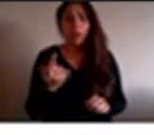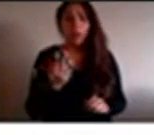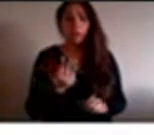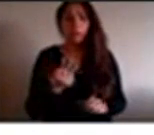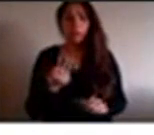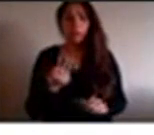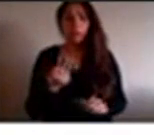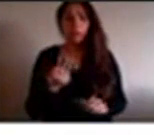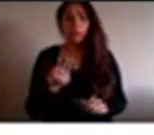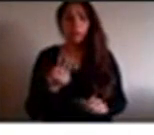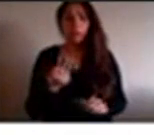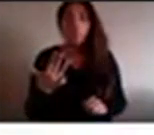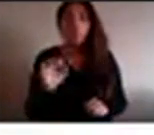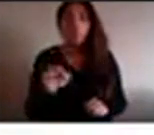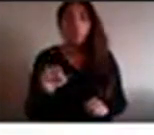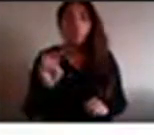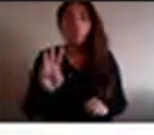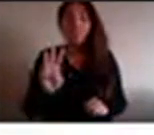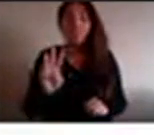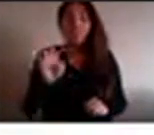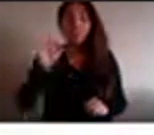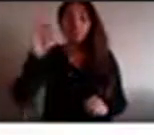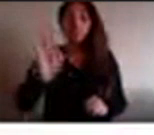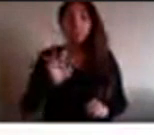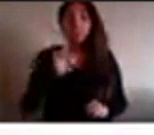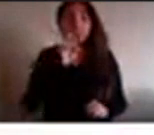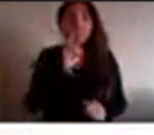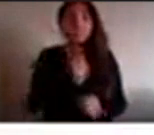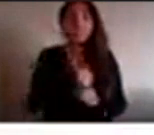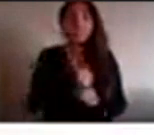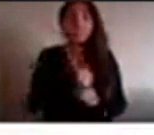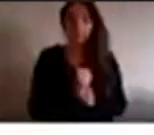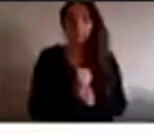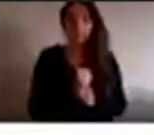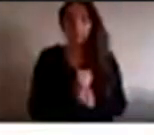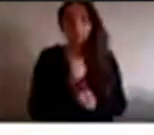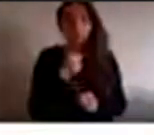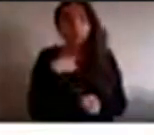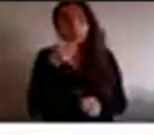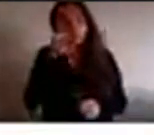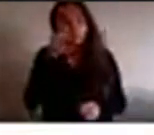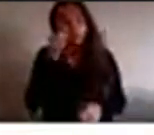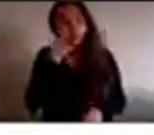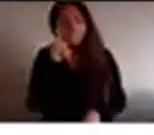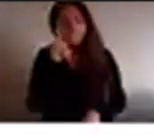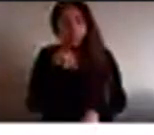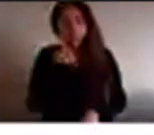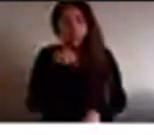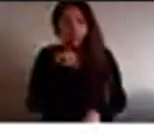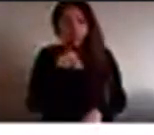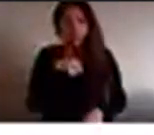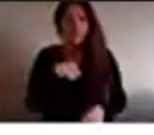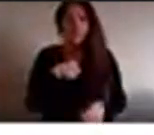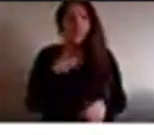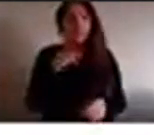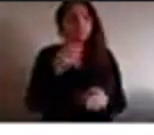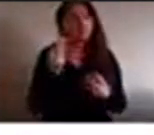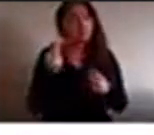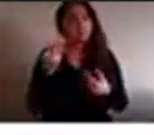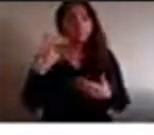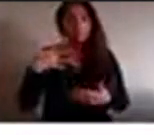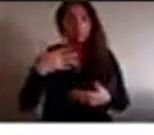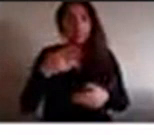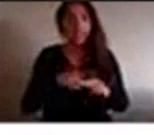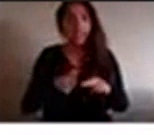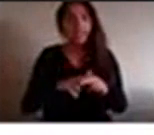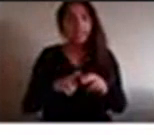ocupada. Tomando, por lo tanto, en cuenta esta cifra, es relevante crear políticas públicas que tengan